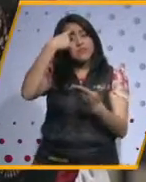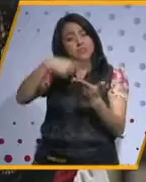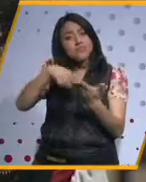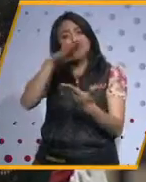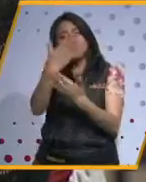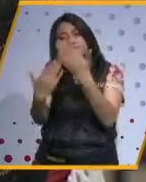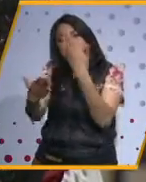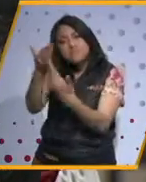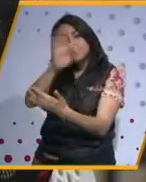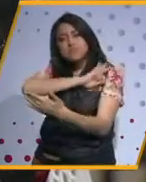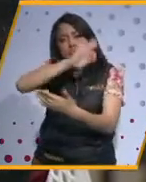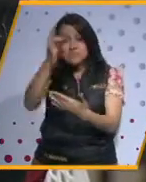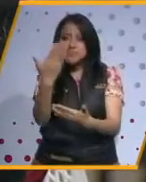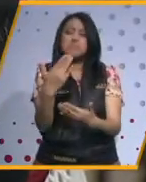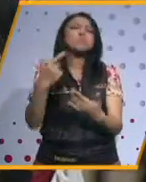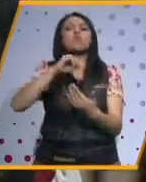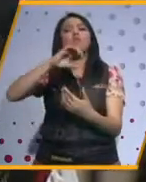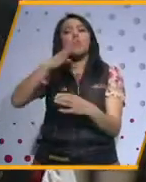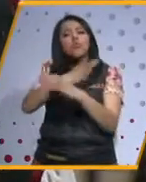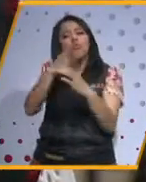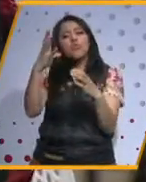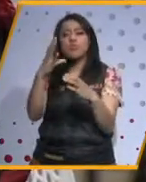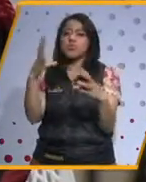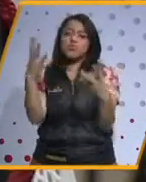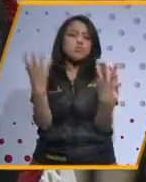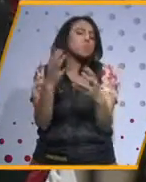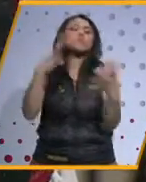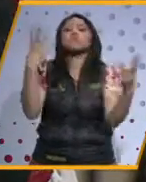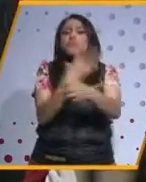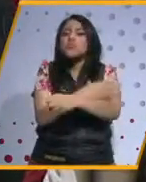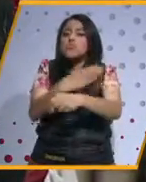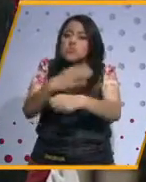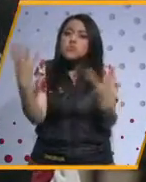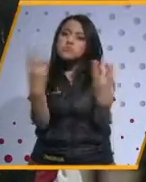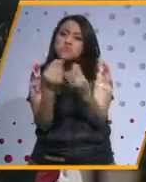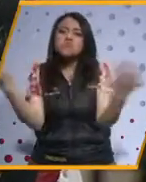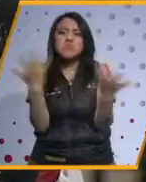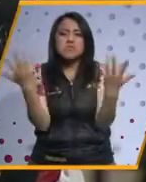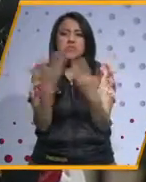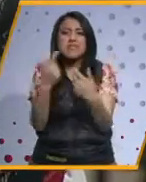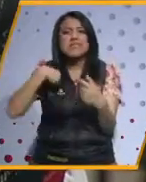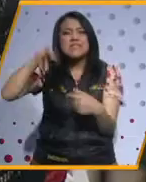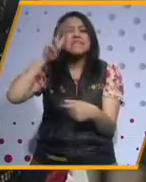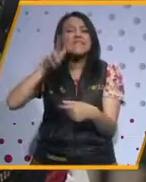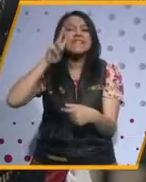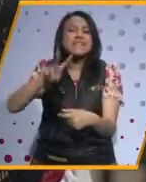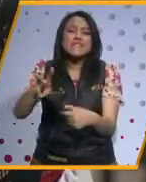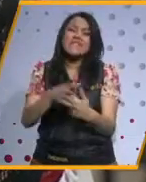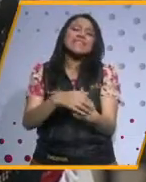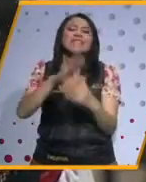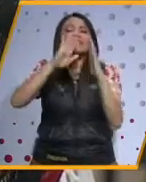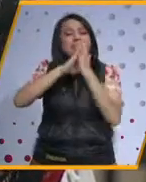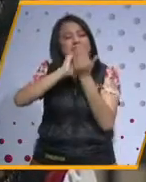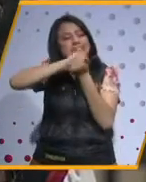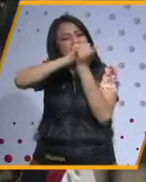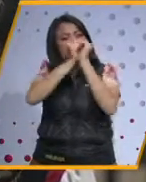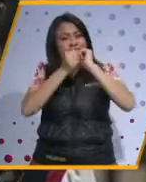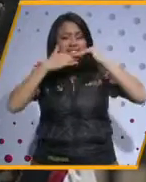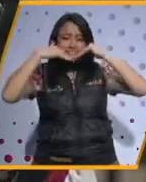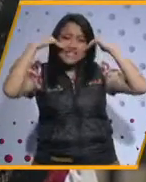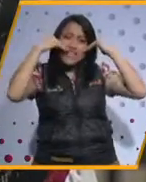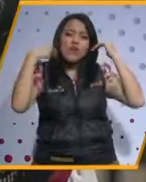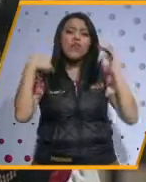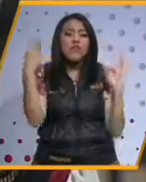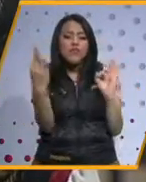podemos colaborar. Y esta, sobre todo, yo creo que la mejor satisfacción es la sonrisa de los niños. Es en serio. Si nos acercamos